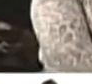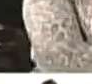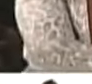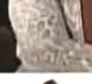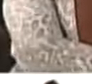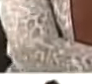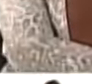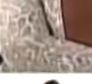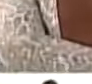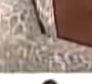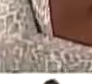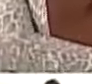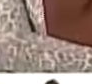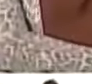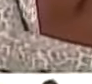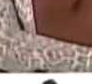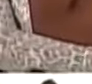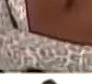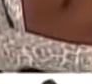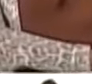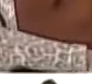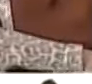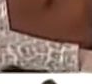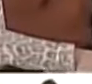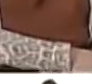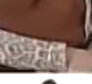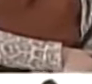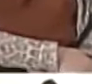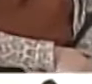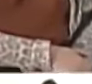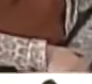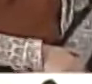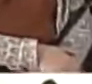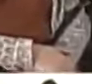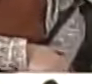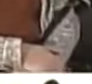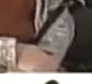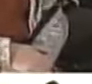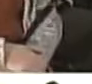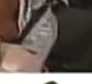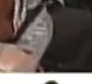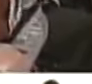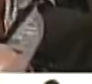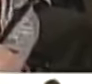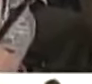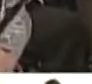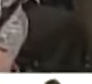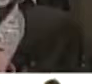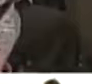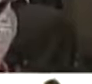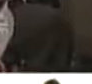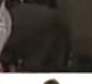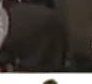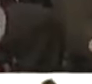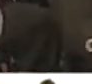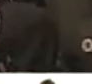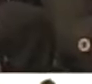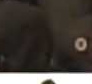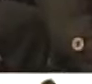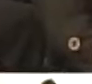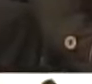defensa sagrada de la Guayana Esequiba, como lo podemos apreciar en este momento desde este lugar. Guayana de